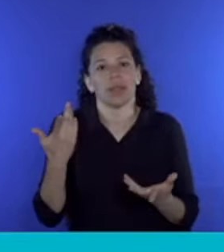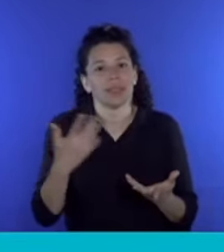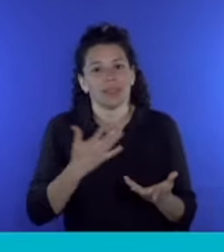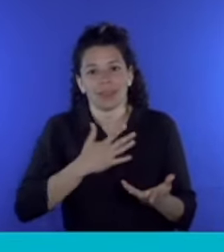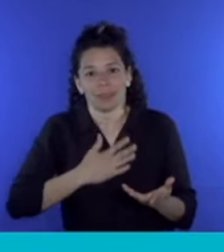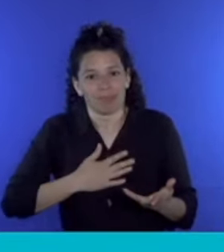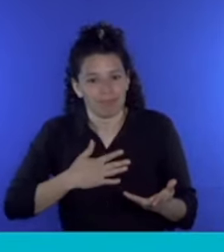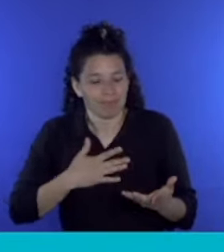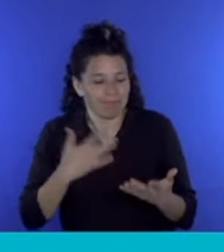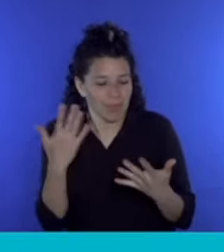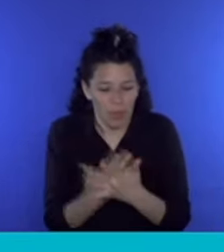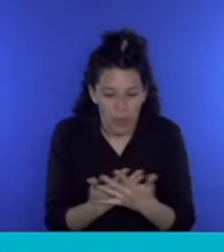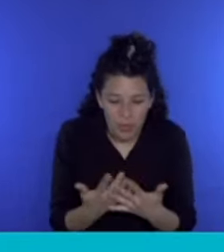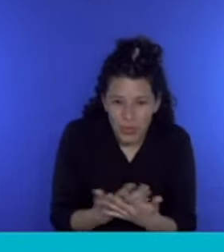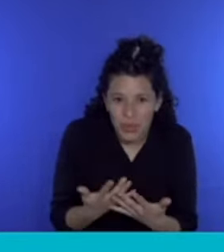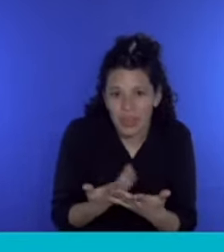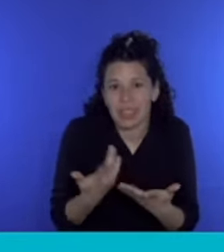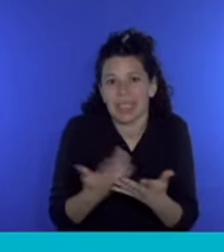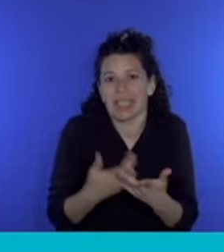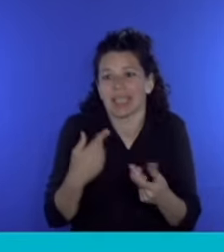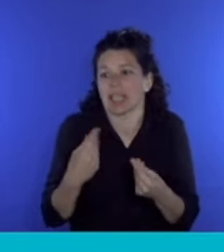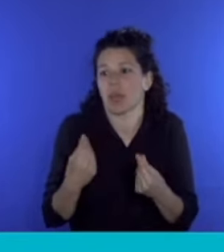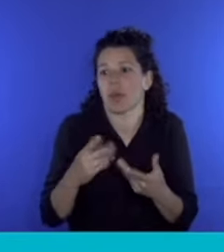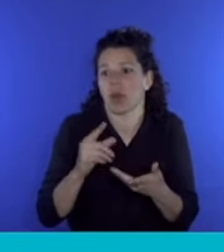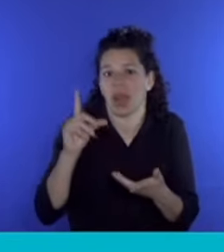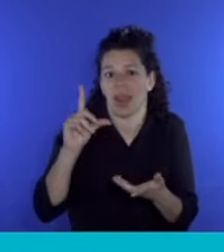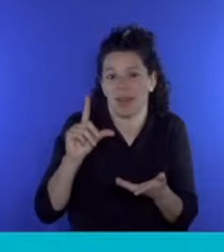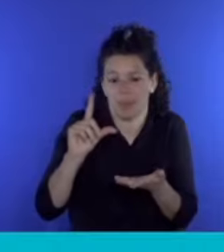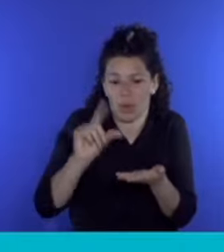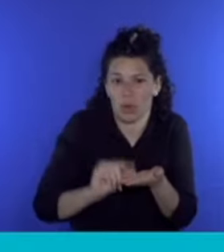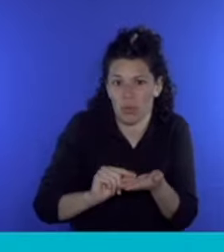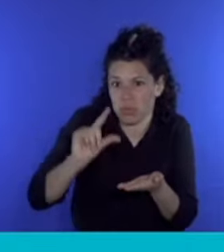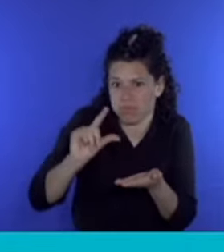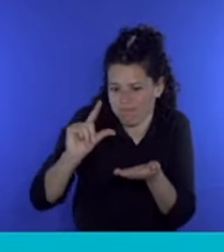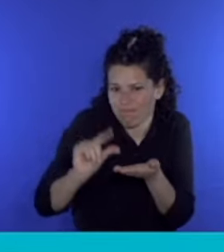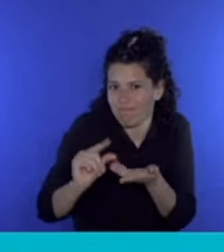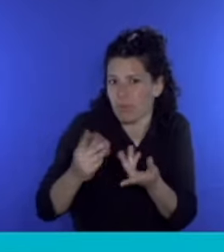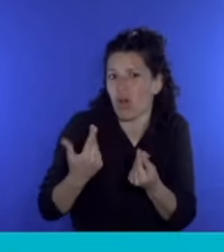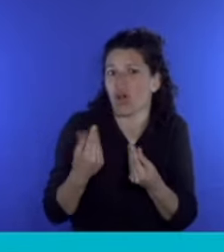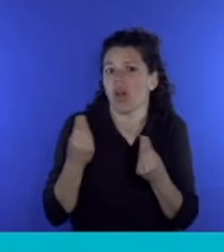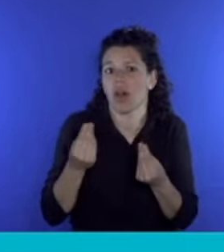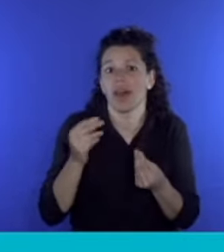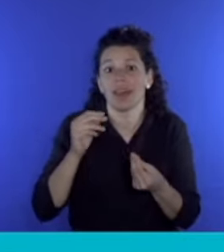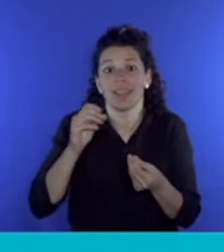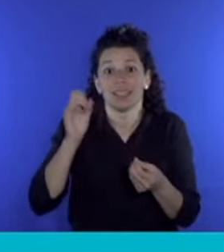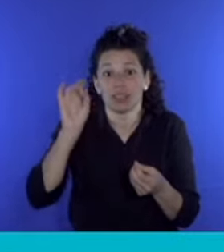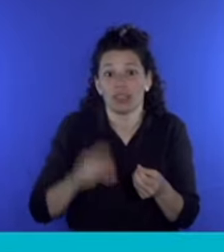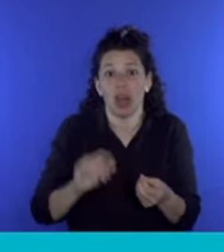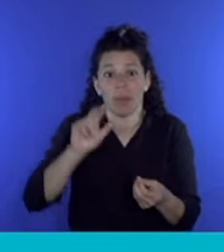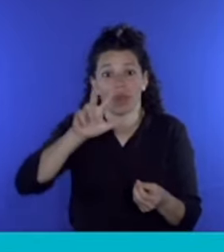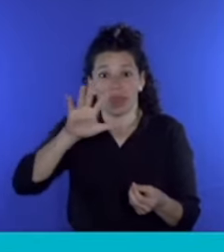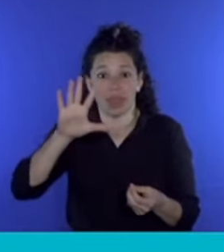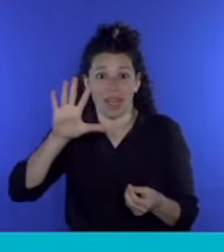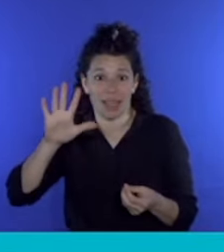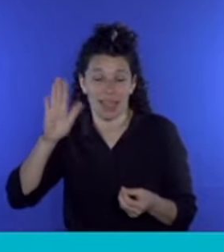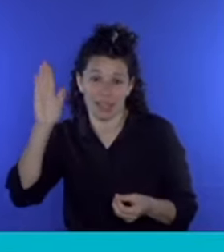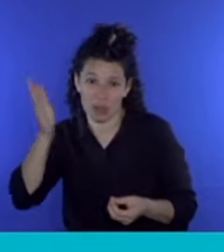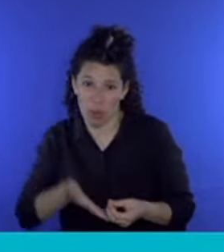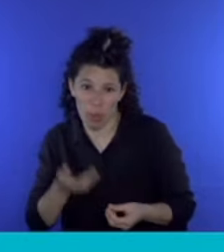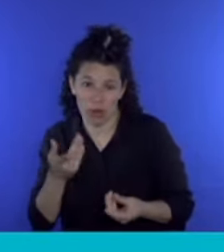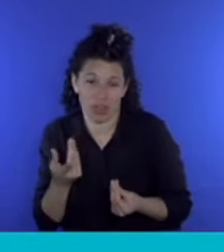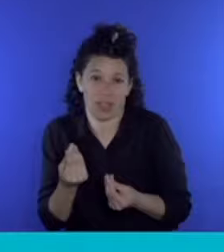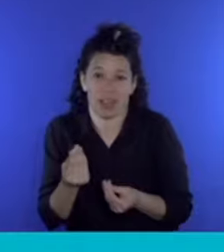que el aumento de presupuesto para salud en la provincia de Buenos Aires va a ser de apenas un 35 por con respecto a lo que fue el